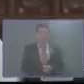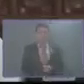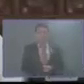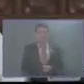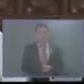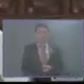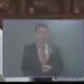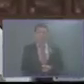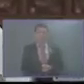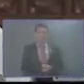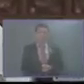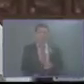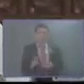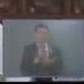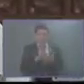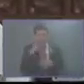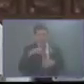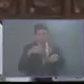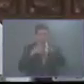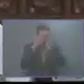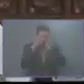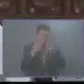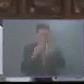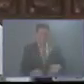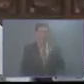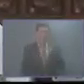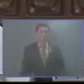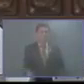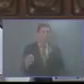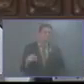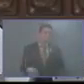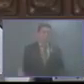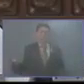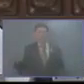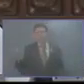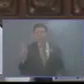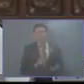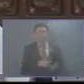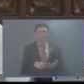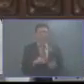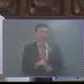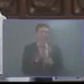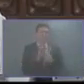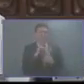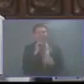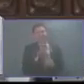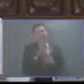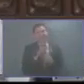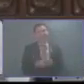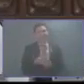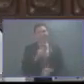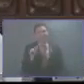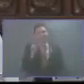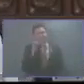Es lamentable cómo se ha llegado hoy a dictaminar por el peor perfil para candidato a procurador de los